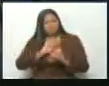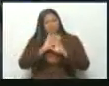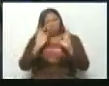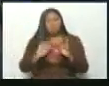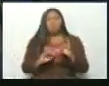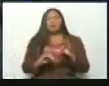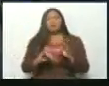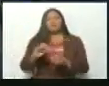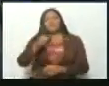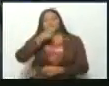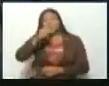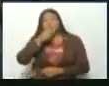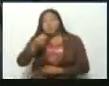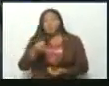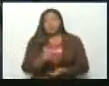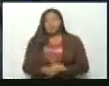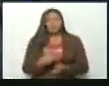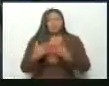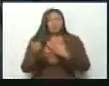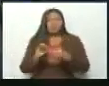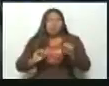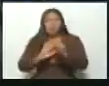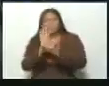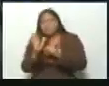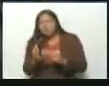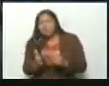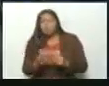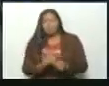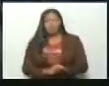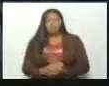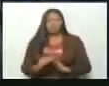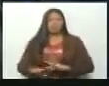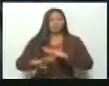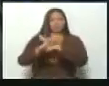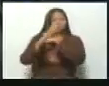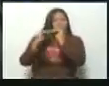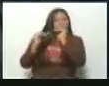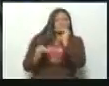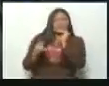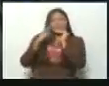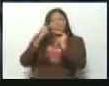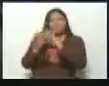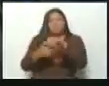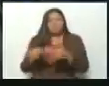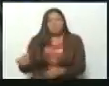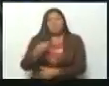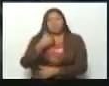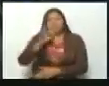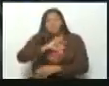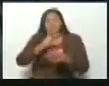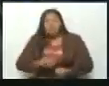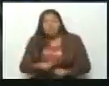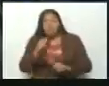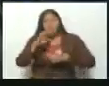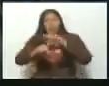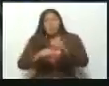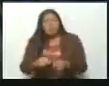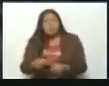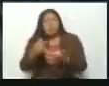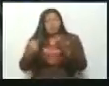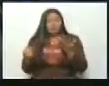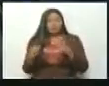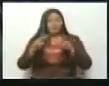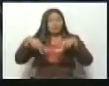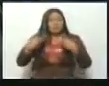los periodistas y las periodistas, que en medio de pandemia, en medio de medidas coercitivas unilaterales, porque nos afecta a la hora de comprar equipo, a la hora de